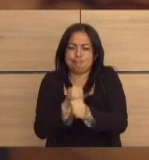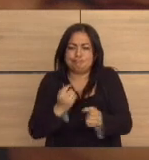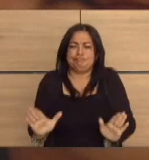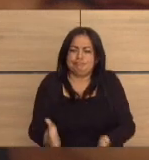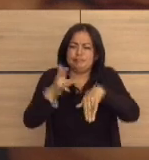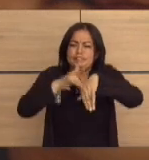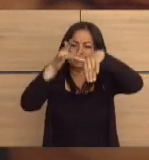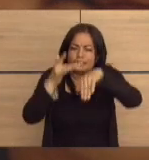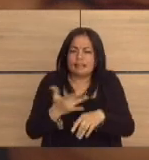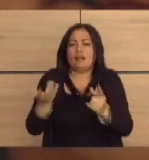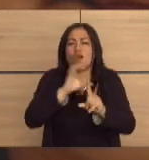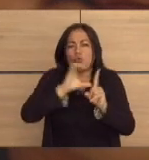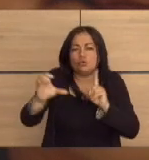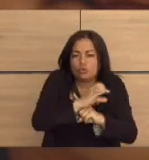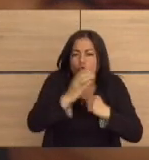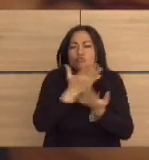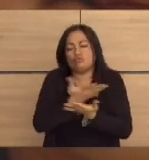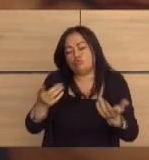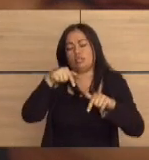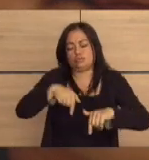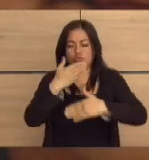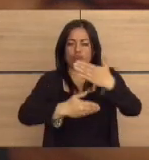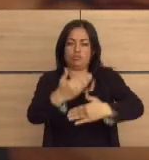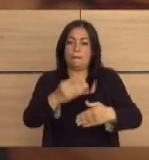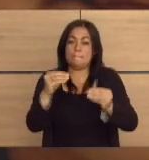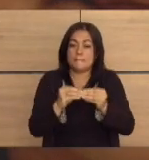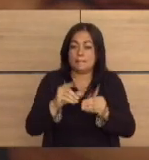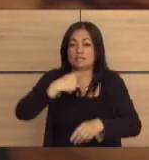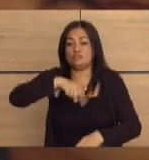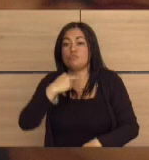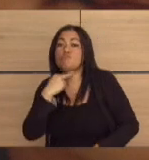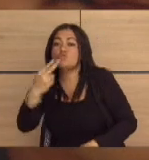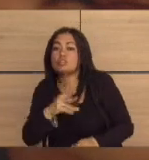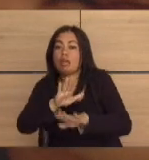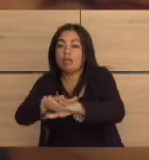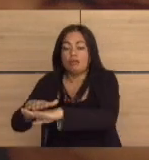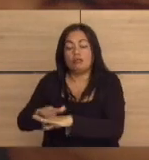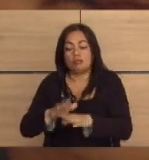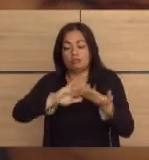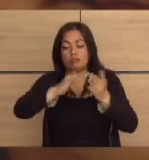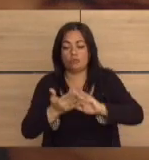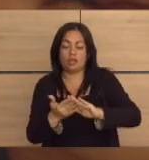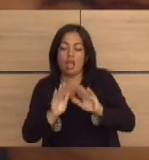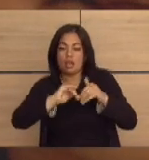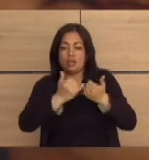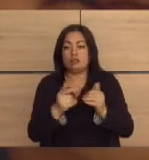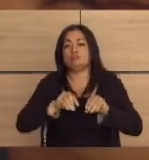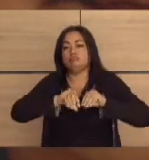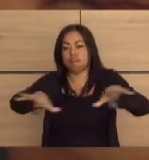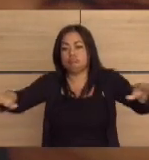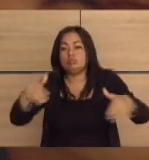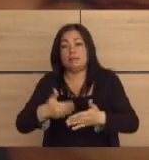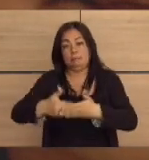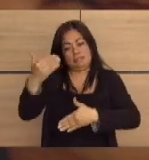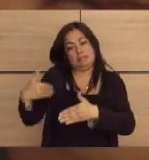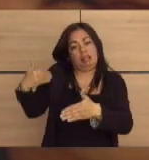oferta plural de contenidos y para ser los voceros de la comunidad académica en un proceso que estamos iniciando y que